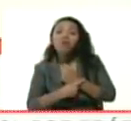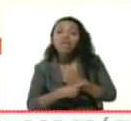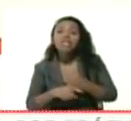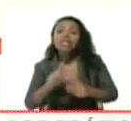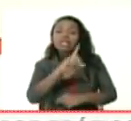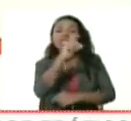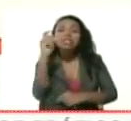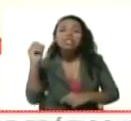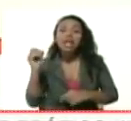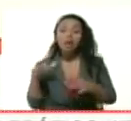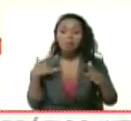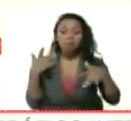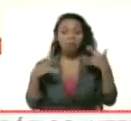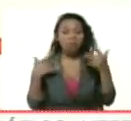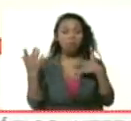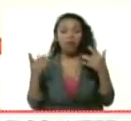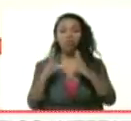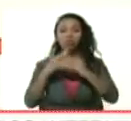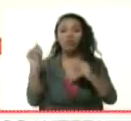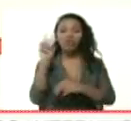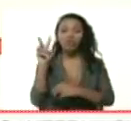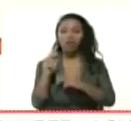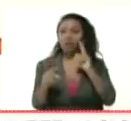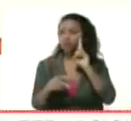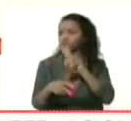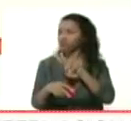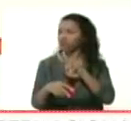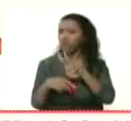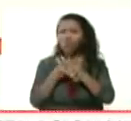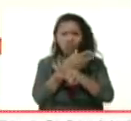Venezuela. ¿Alguno de ustedes vio alguno?